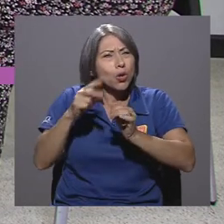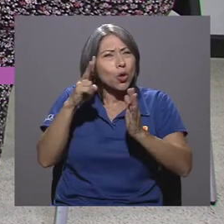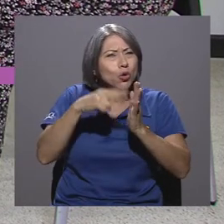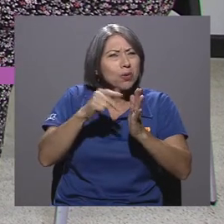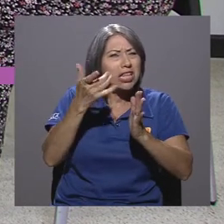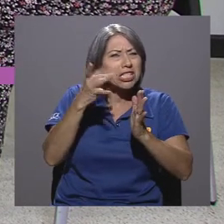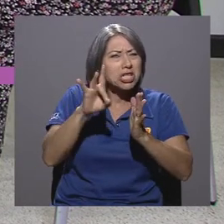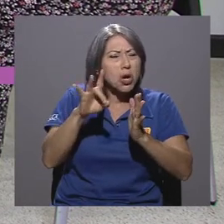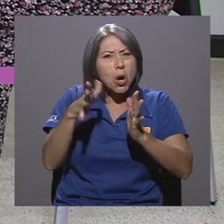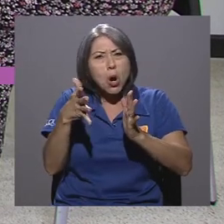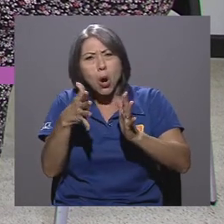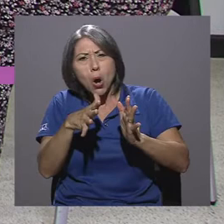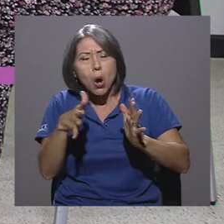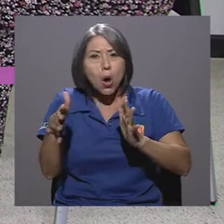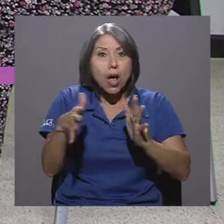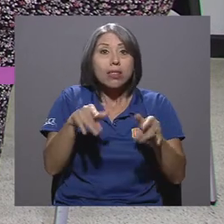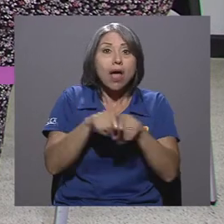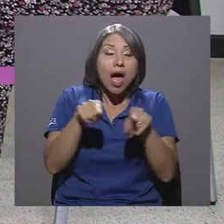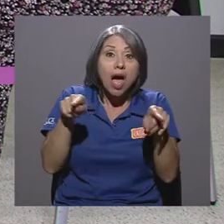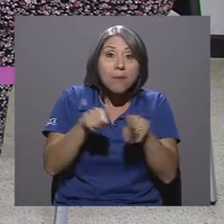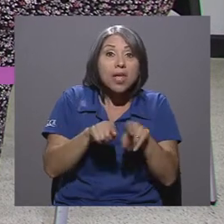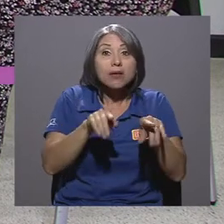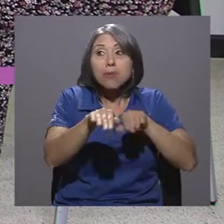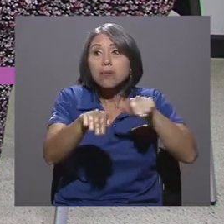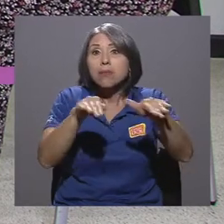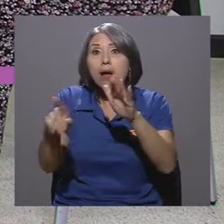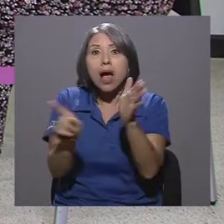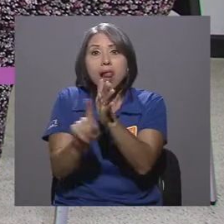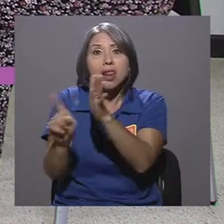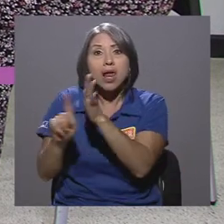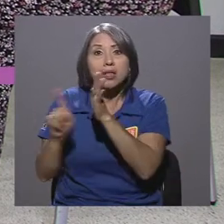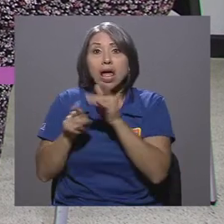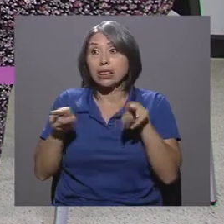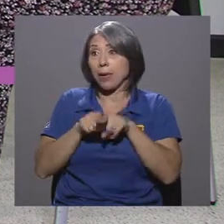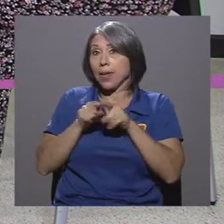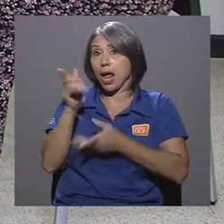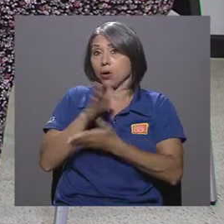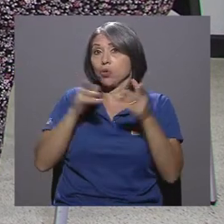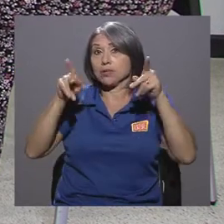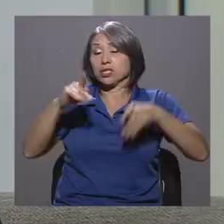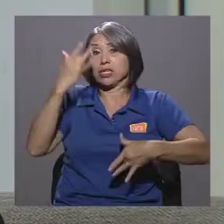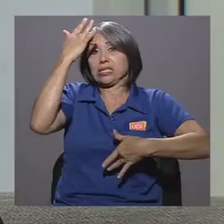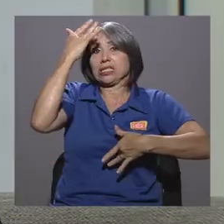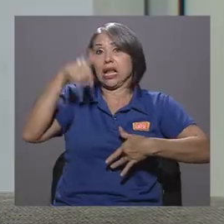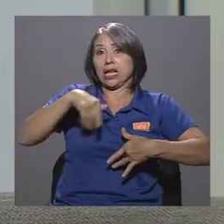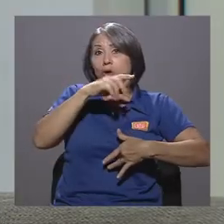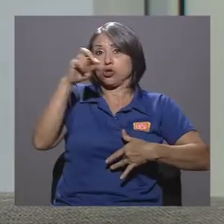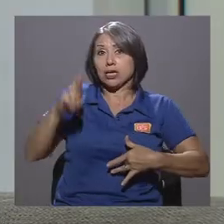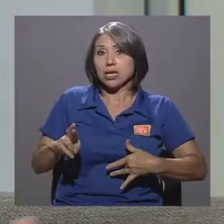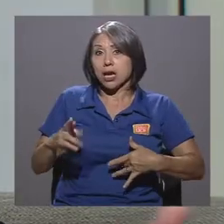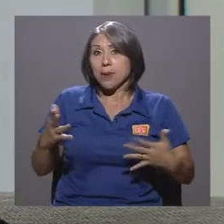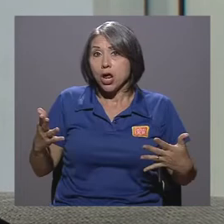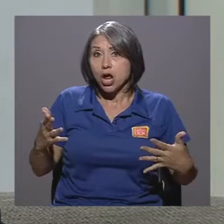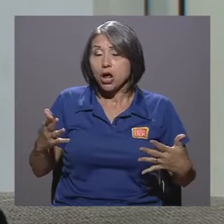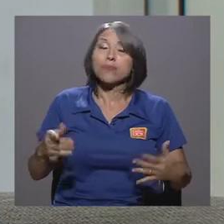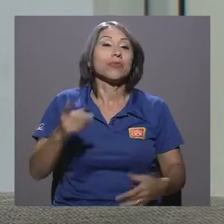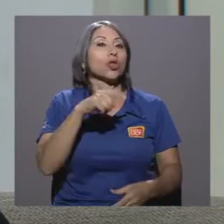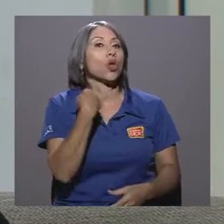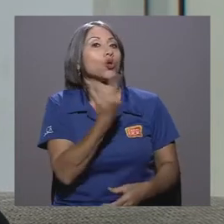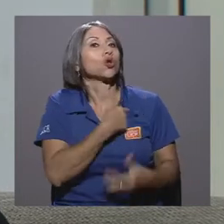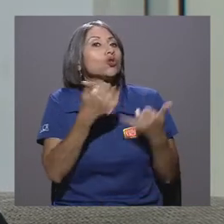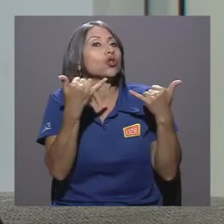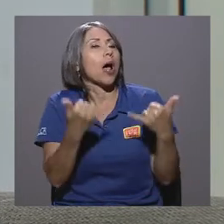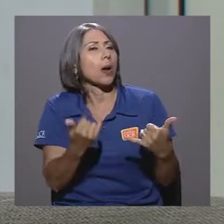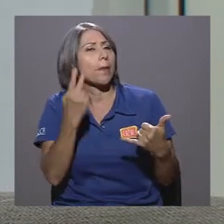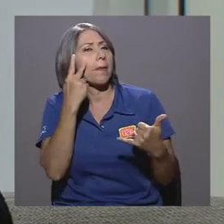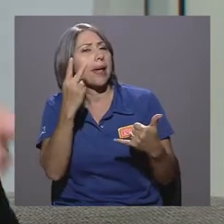sí. 2018, que también, ¿verdad?, hubo una alerta y que hubo unos casos incluso acá en Costa Rica, pero... Sí. Nosotros en este momento estamos retomando la